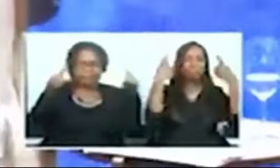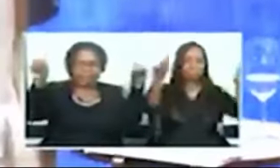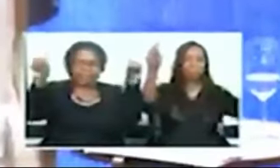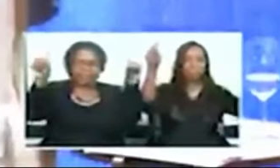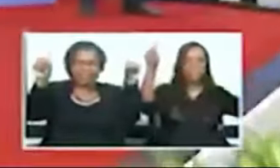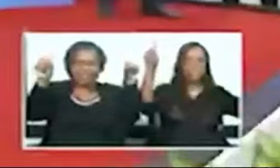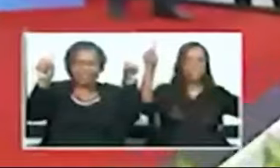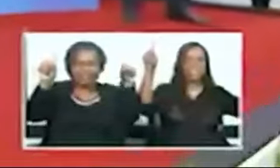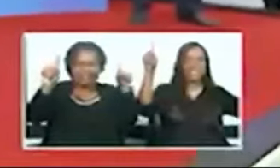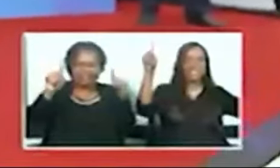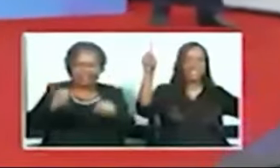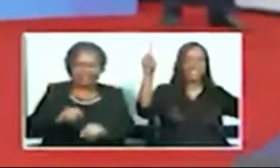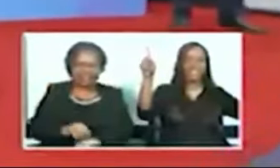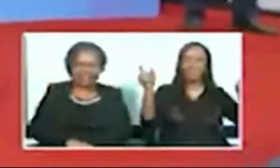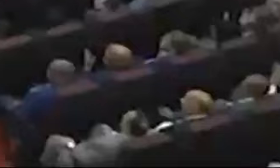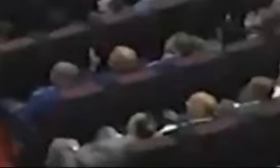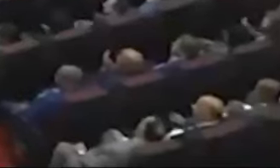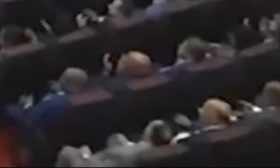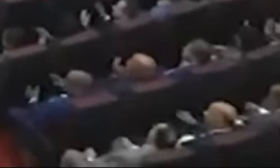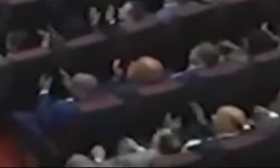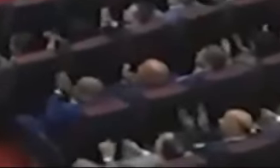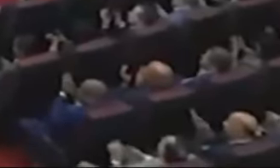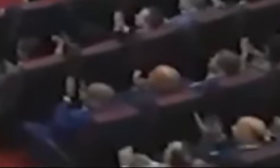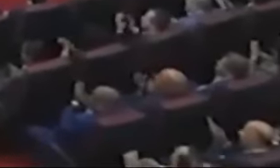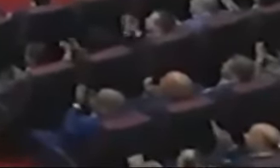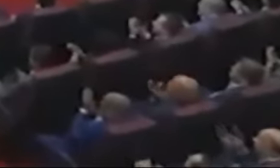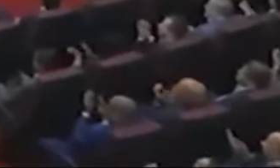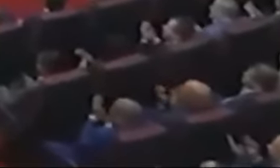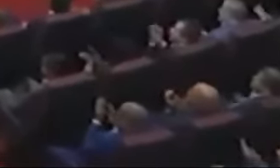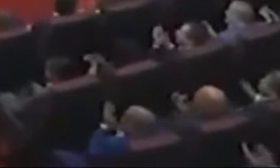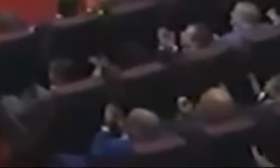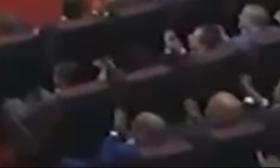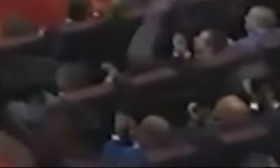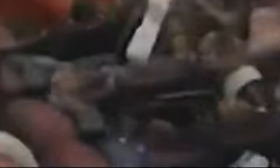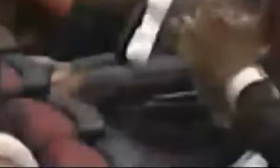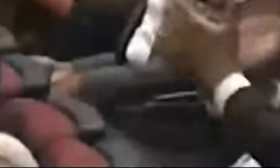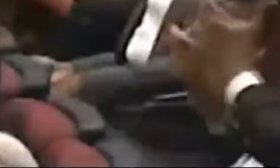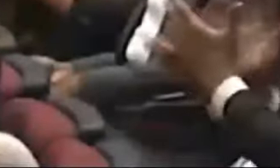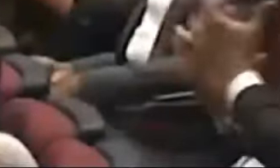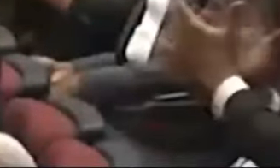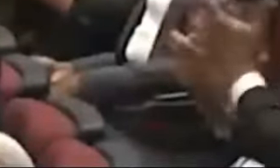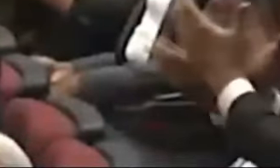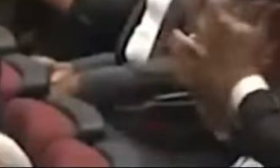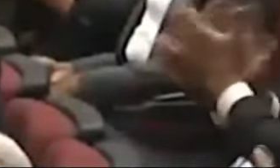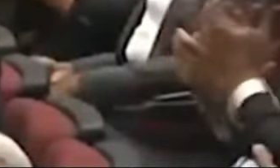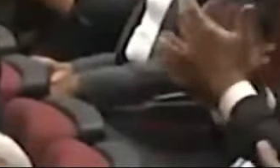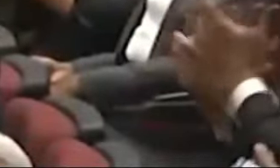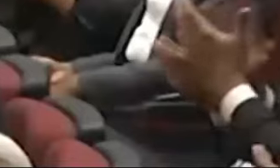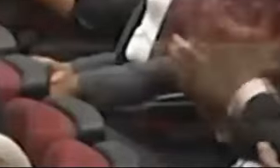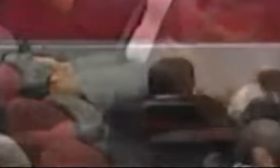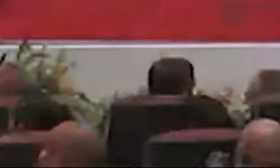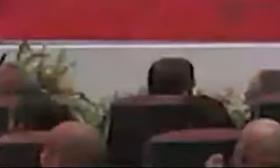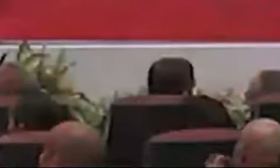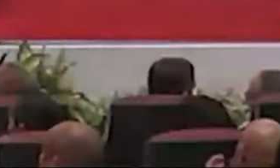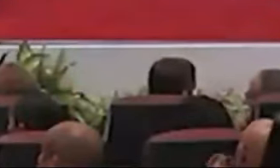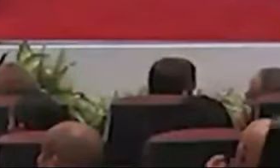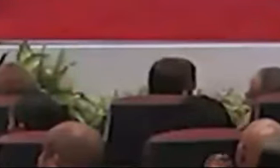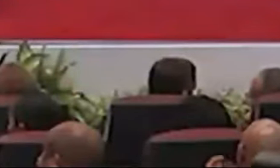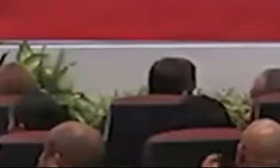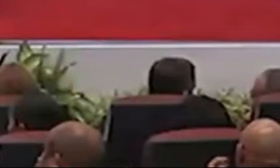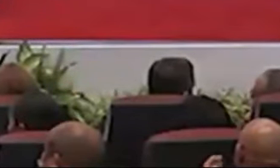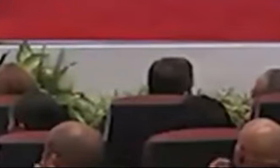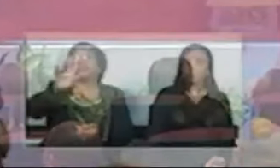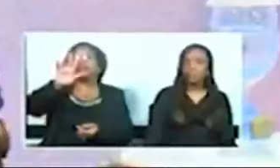que el periodista puede renunciar de su labor aplicando lo que es la cláusula